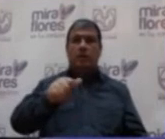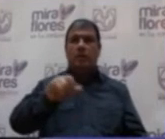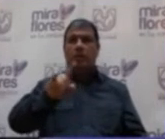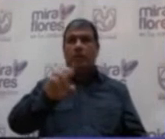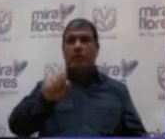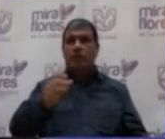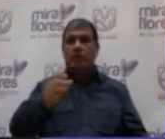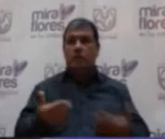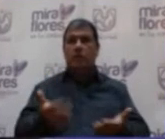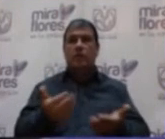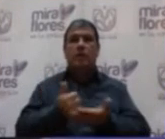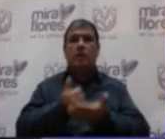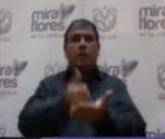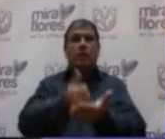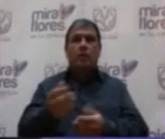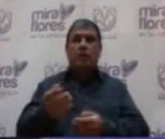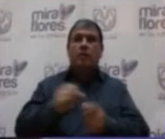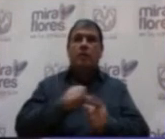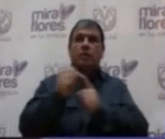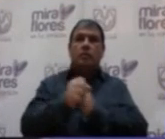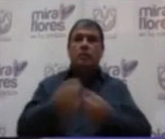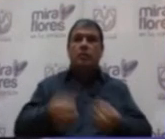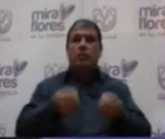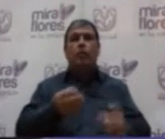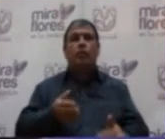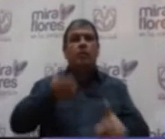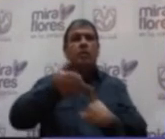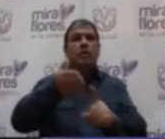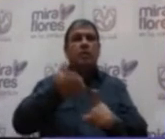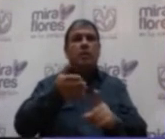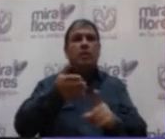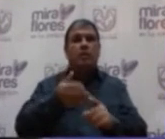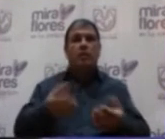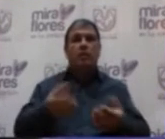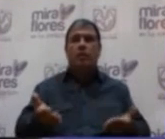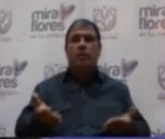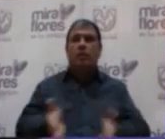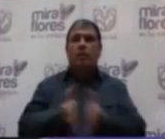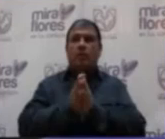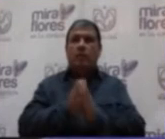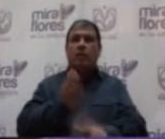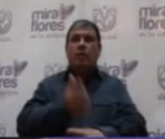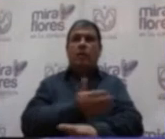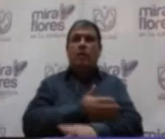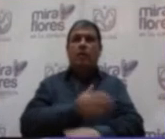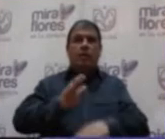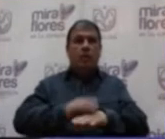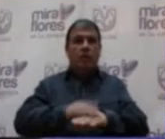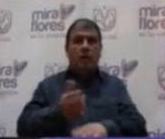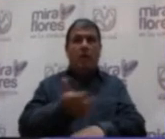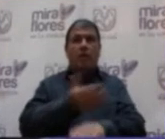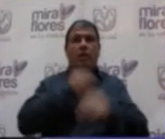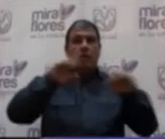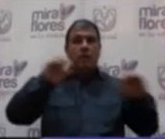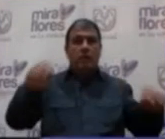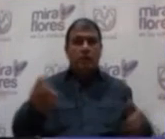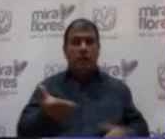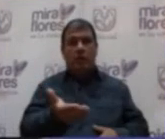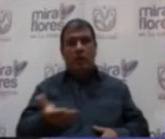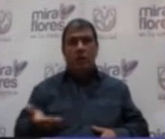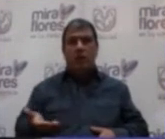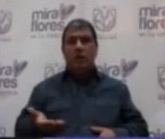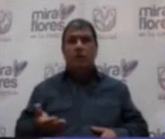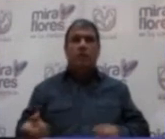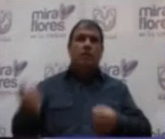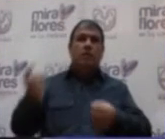ayuda social. ¿Cómo fue que se dirigió directamente a Emaús? ¿Hubo previamente un aviso? ¿Hubo una invitación de por parte de ellos,